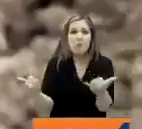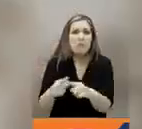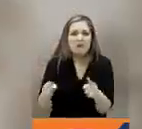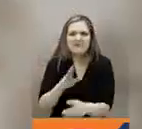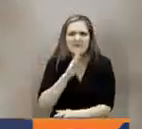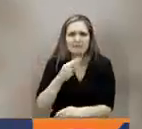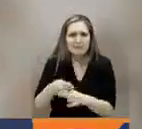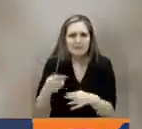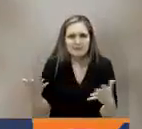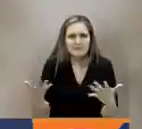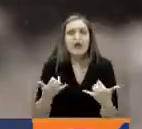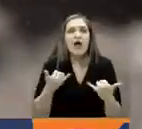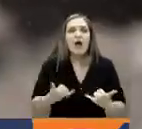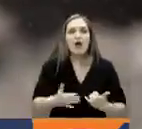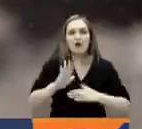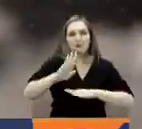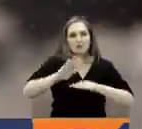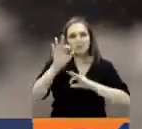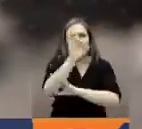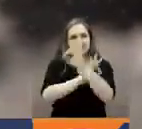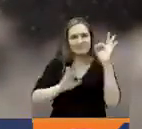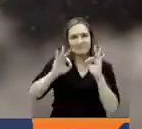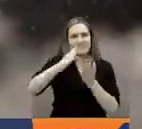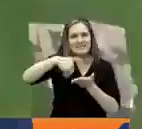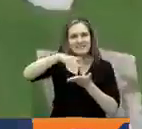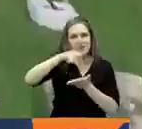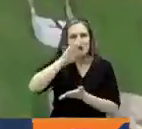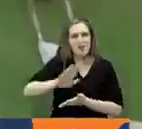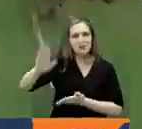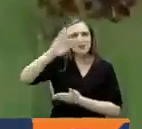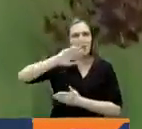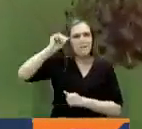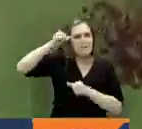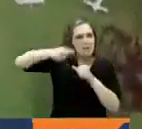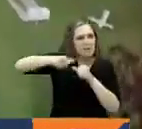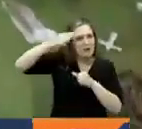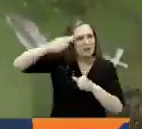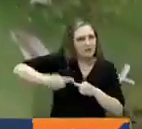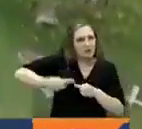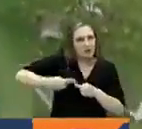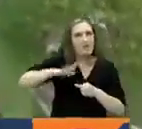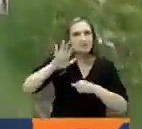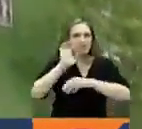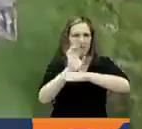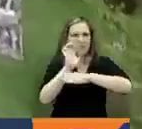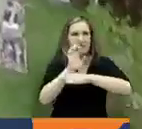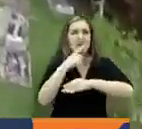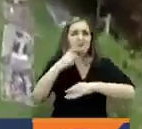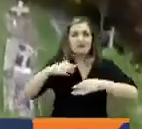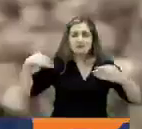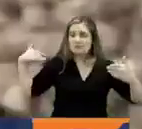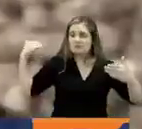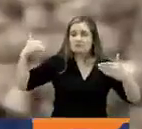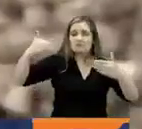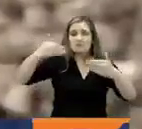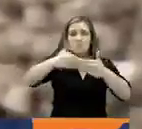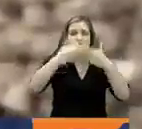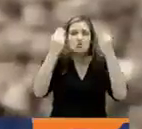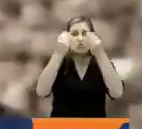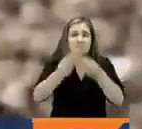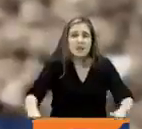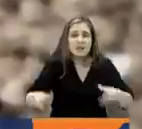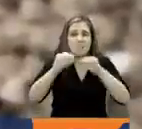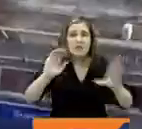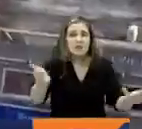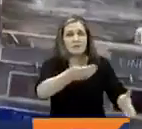centro nacional de memoria histórica entre 1958 y 2016 se registraron ocho mil 724 personas desaparecidas secuestradas